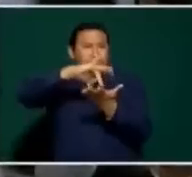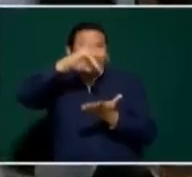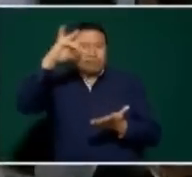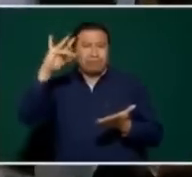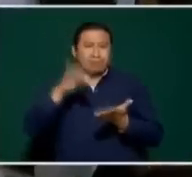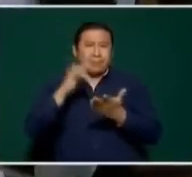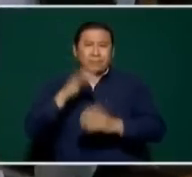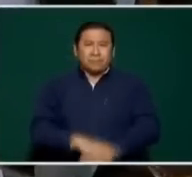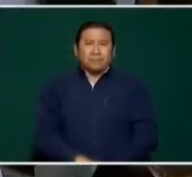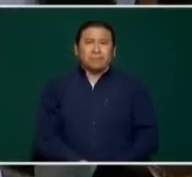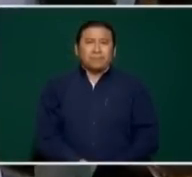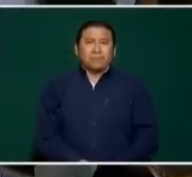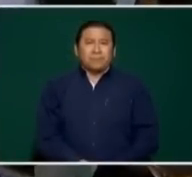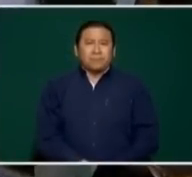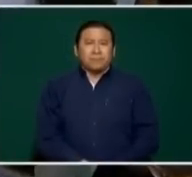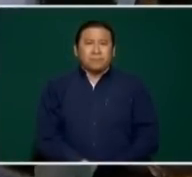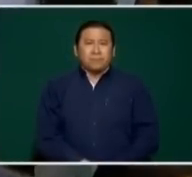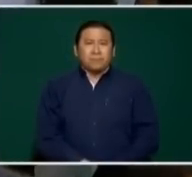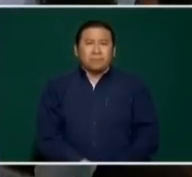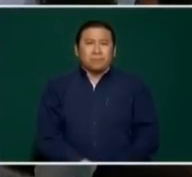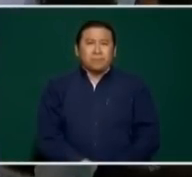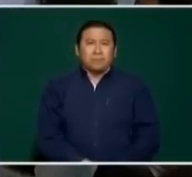gracias.